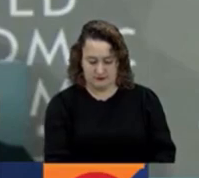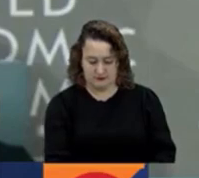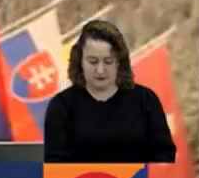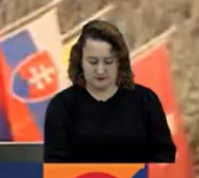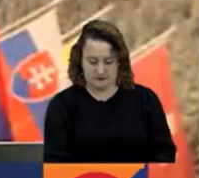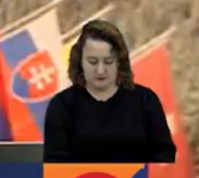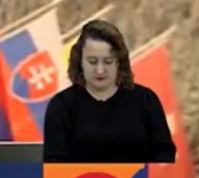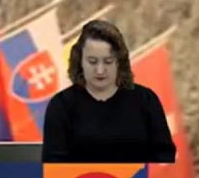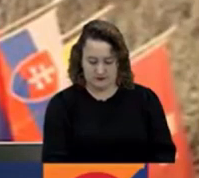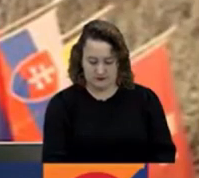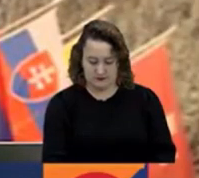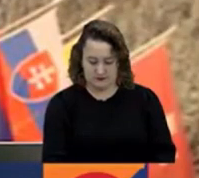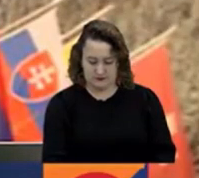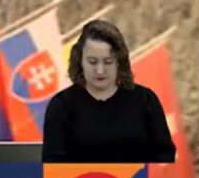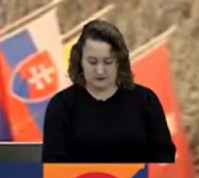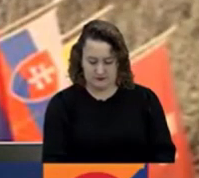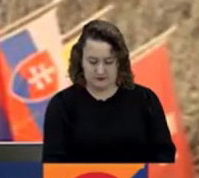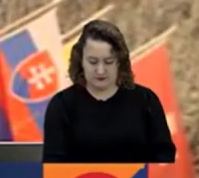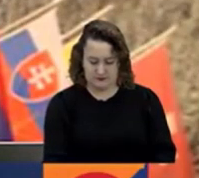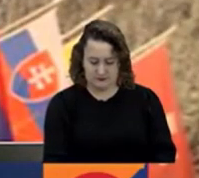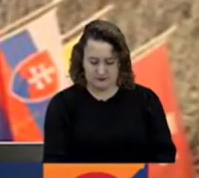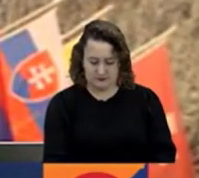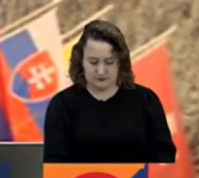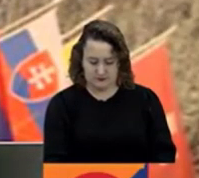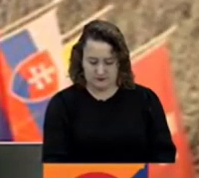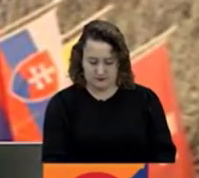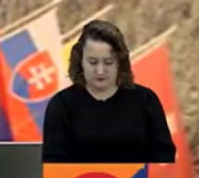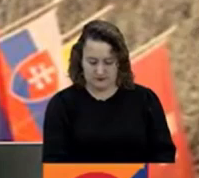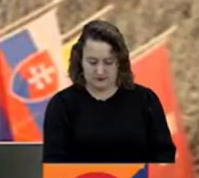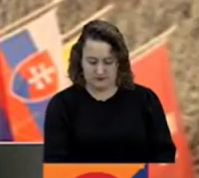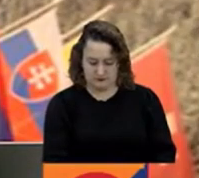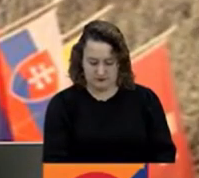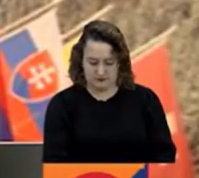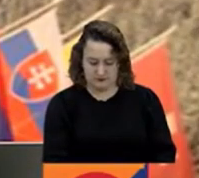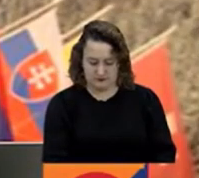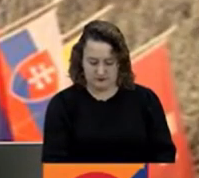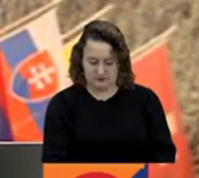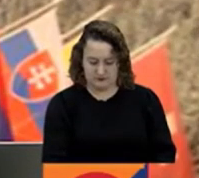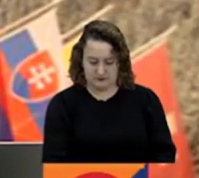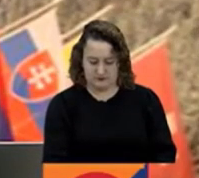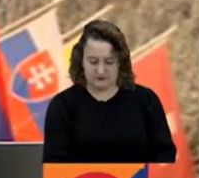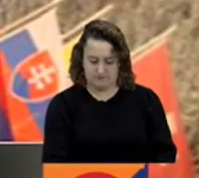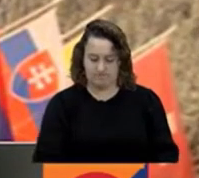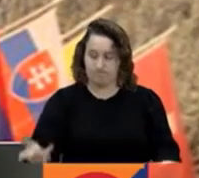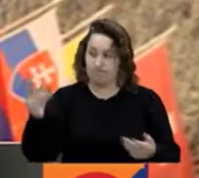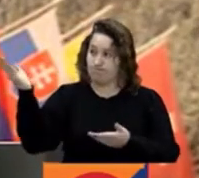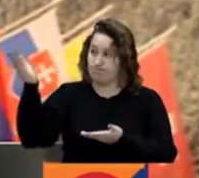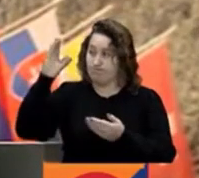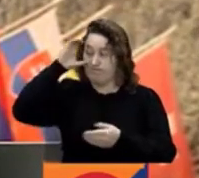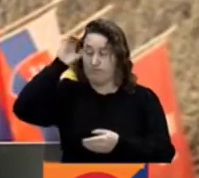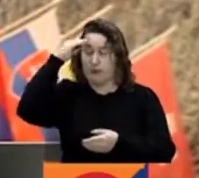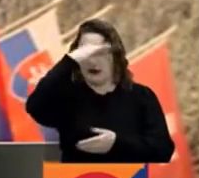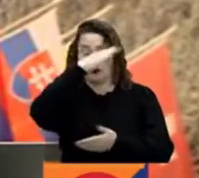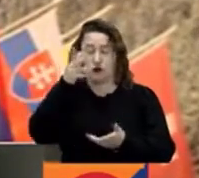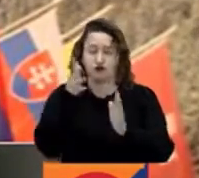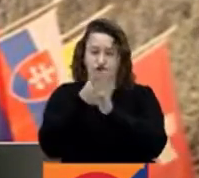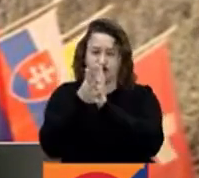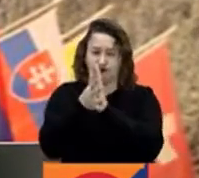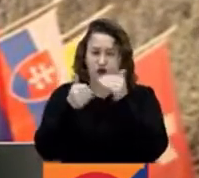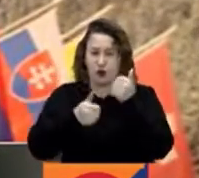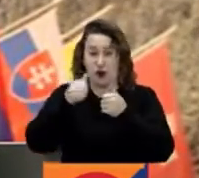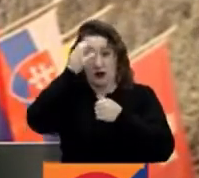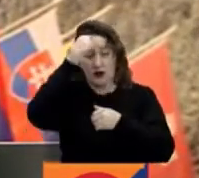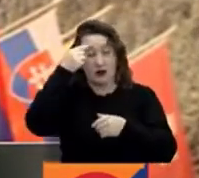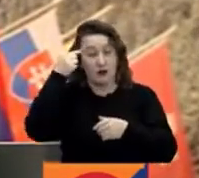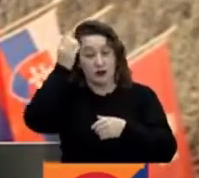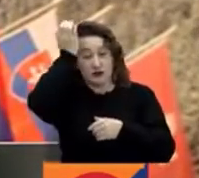Ahí está, pues, las palabras del presidente Gustavo Petro hablando sobre el capitalismo descarbonizado. Energías limpias es el balance que hace a esta